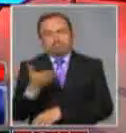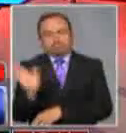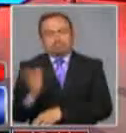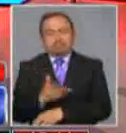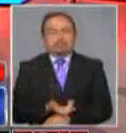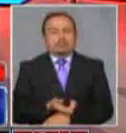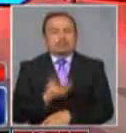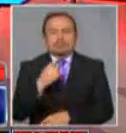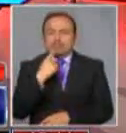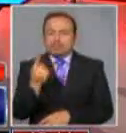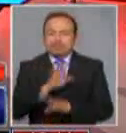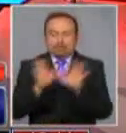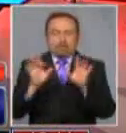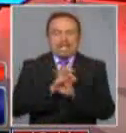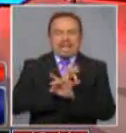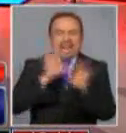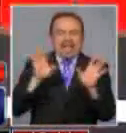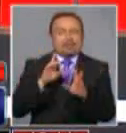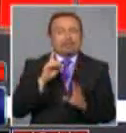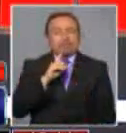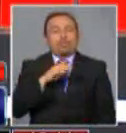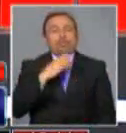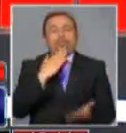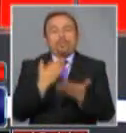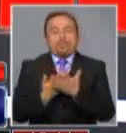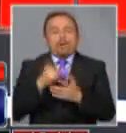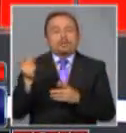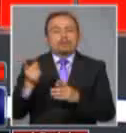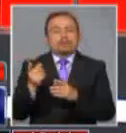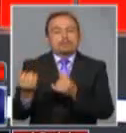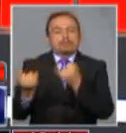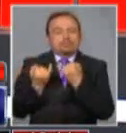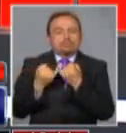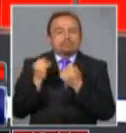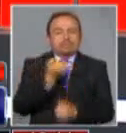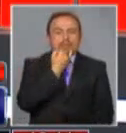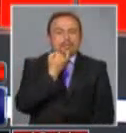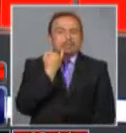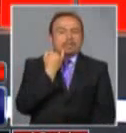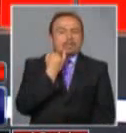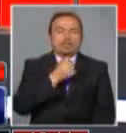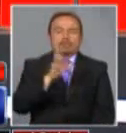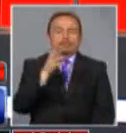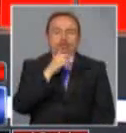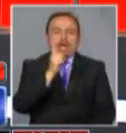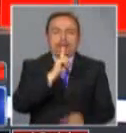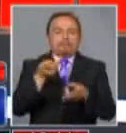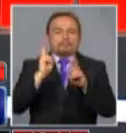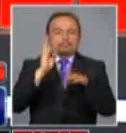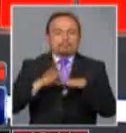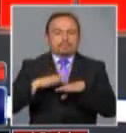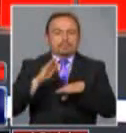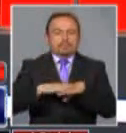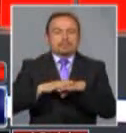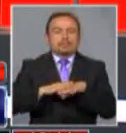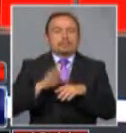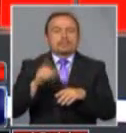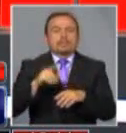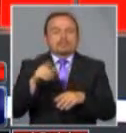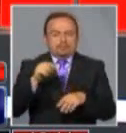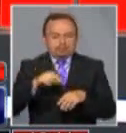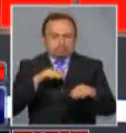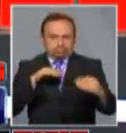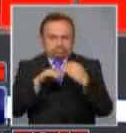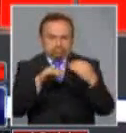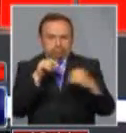Sandoval para que nos quede a todos absolutamente claro Cuándo se le comunicó por parte de la intendencia que no tenían autorización para eh circular y